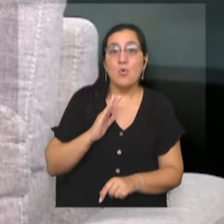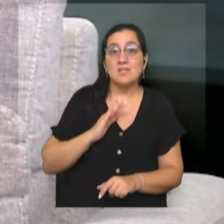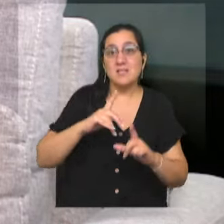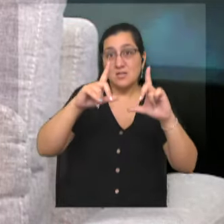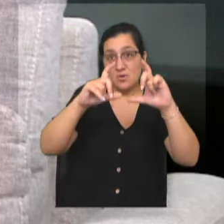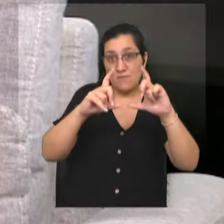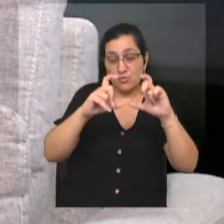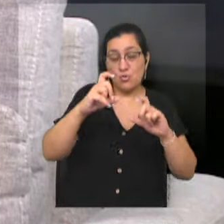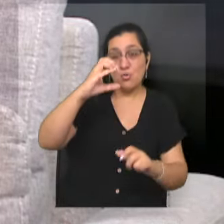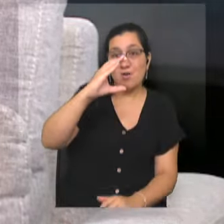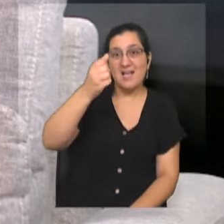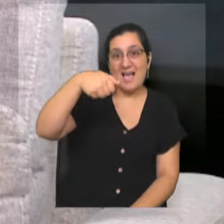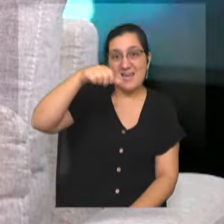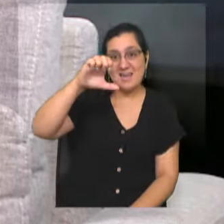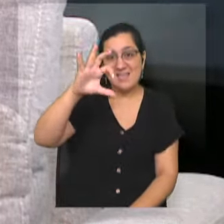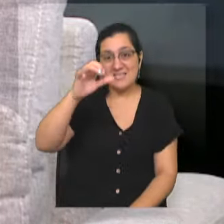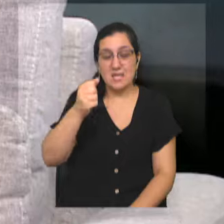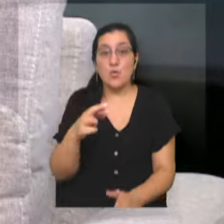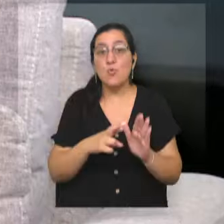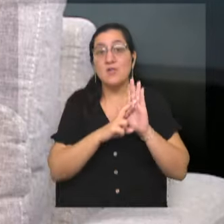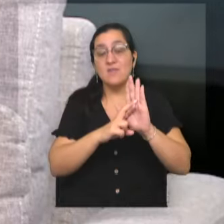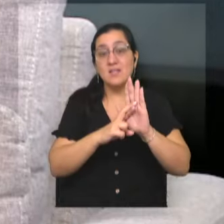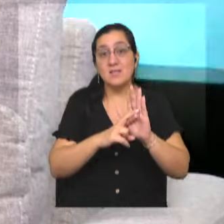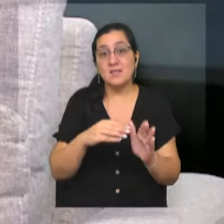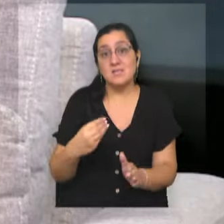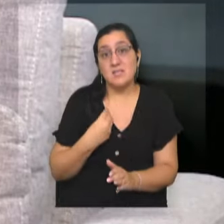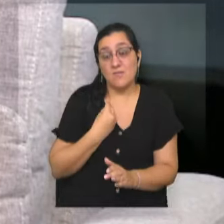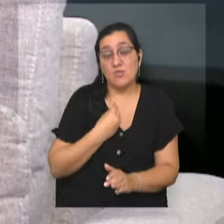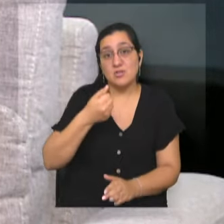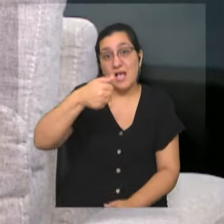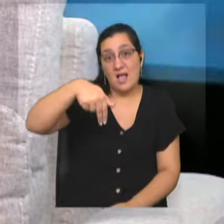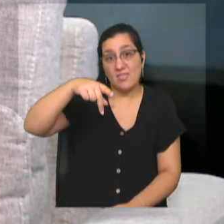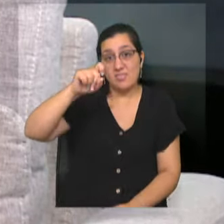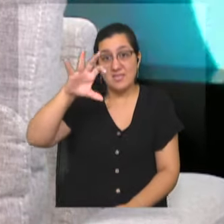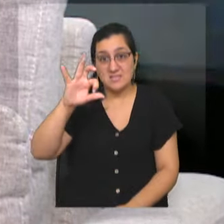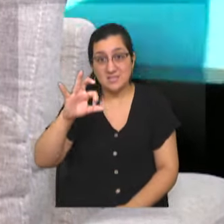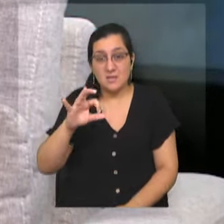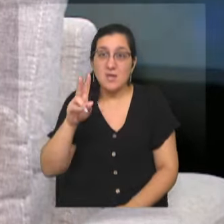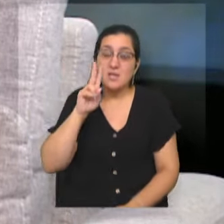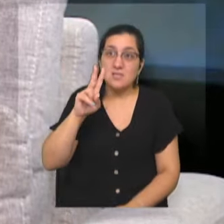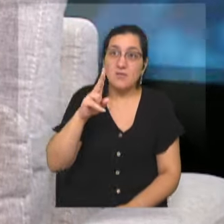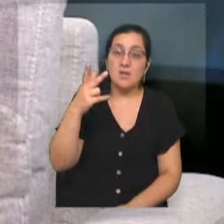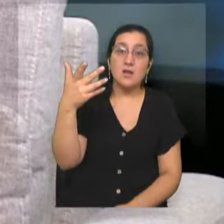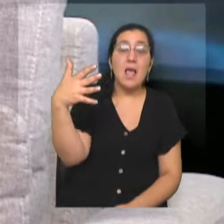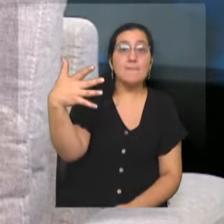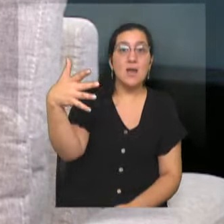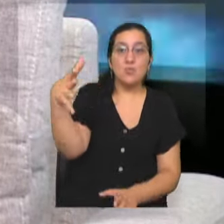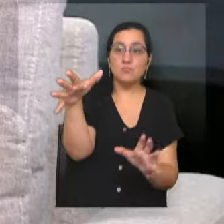Canessa como referente, como sobreviviente de los Andes y como ídolo. Y se ve como la mano de